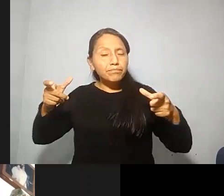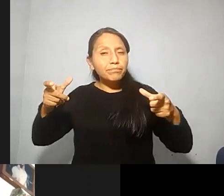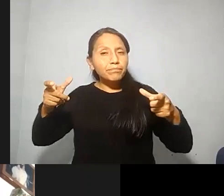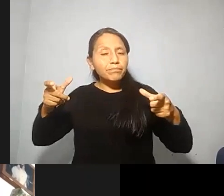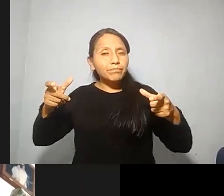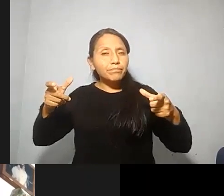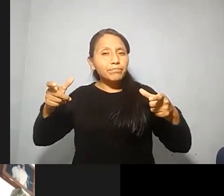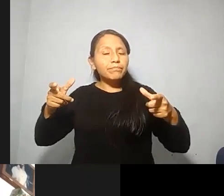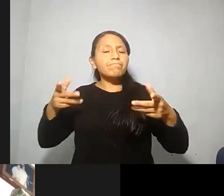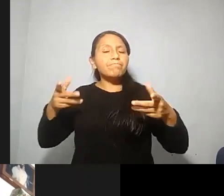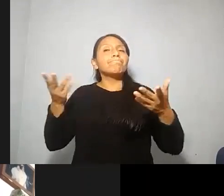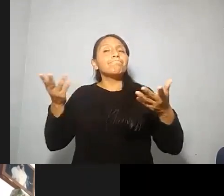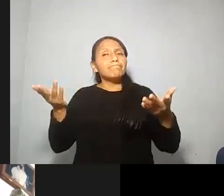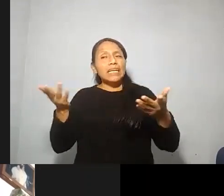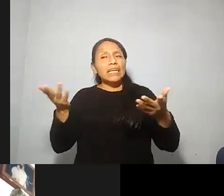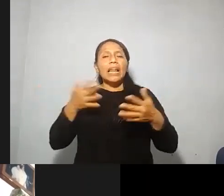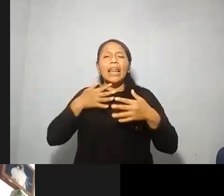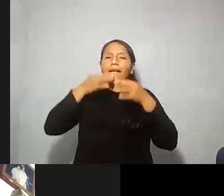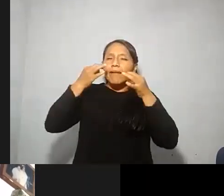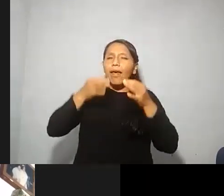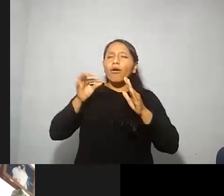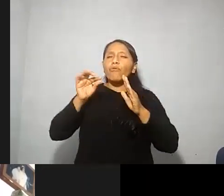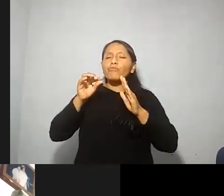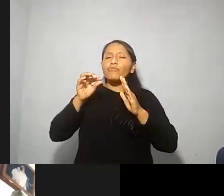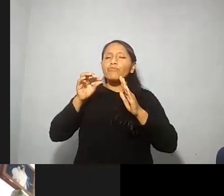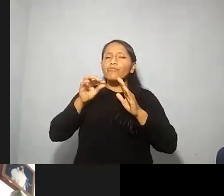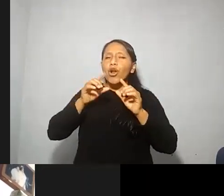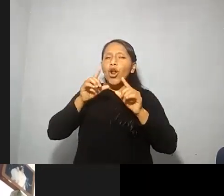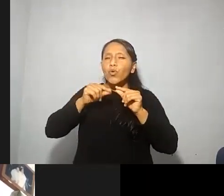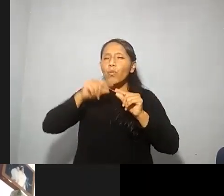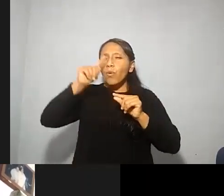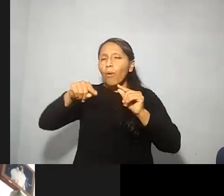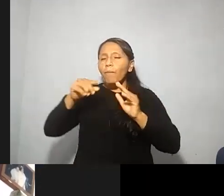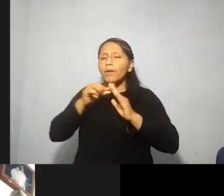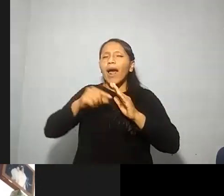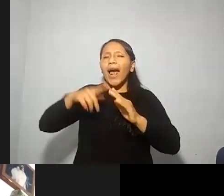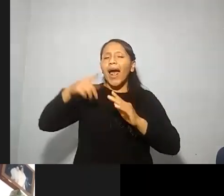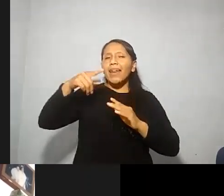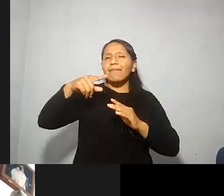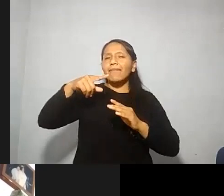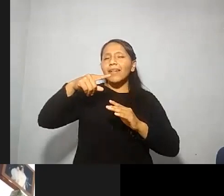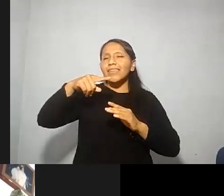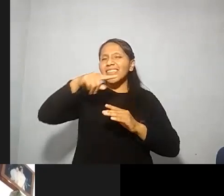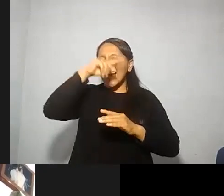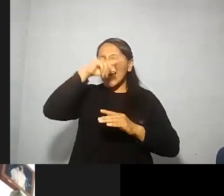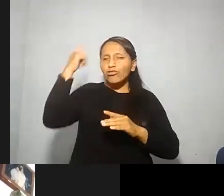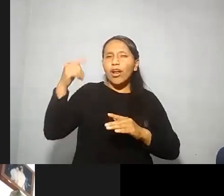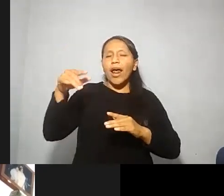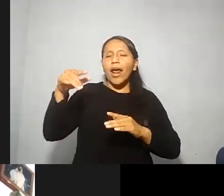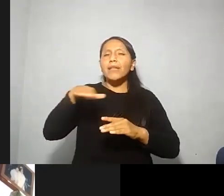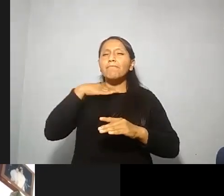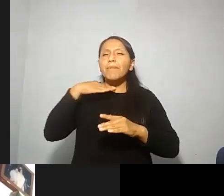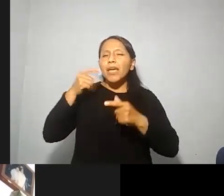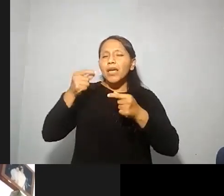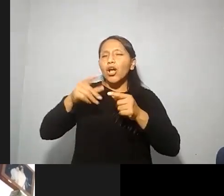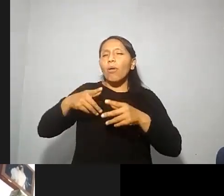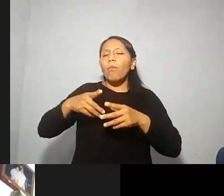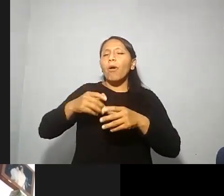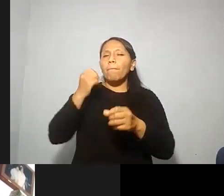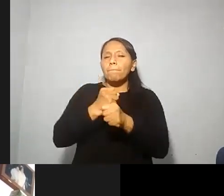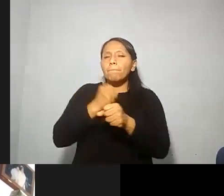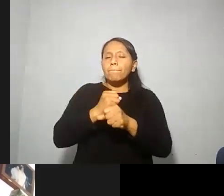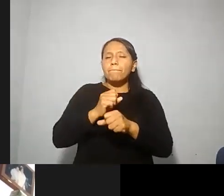No hay un indicador a nivel federal de mejoría en cuanto al autoempleo.